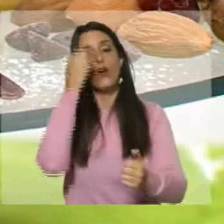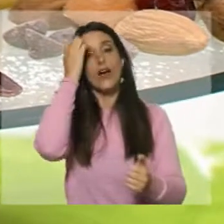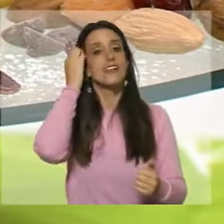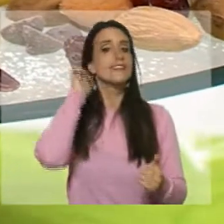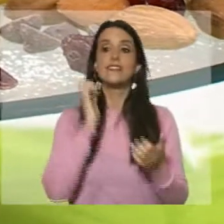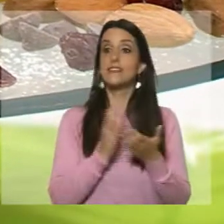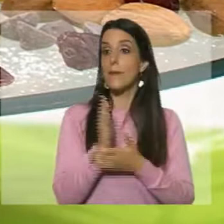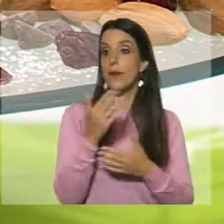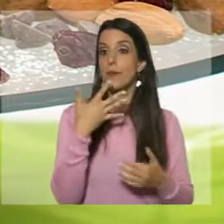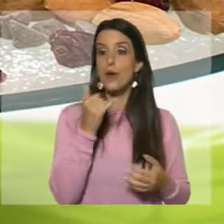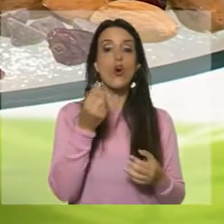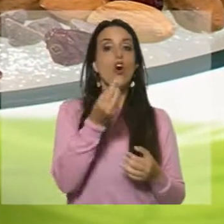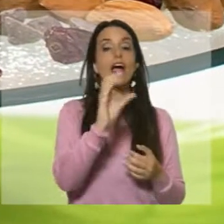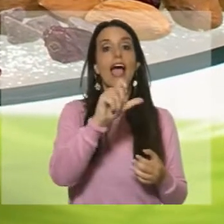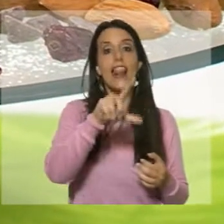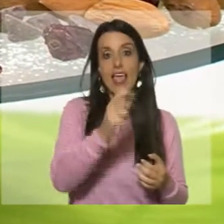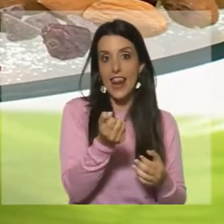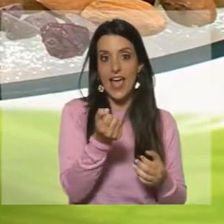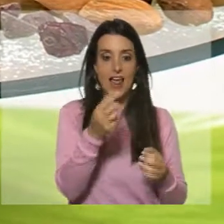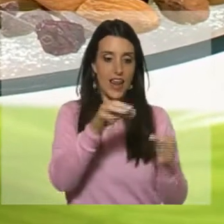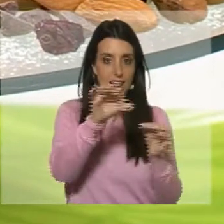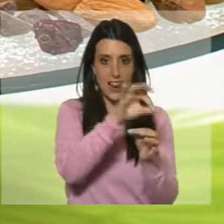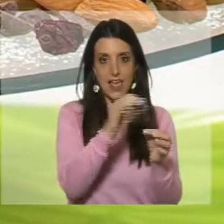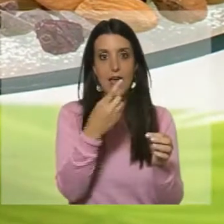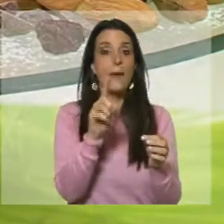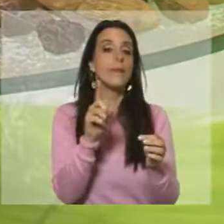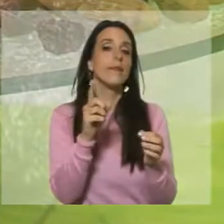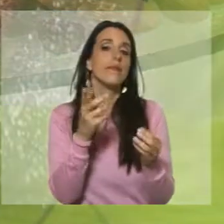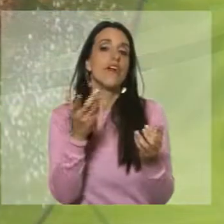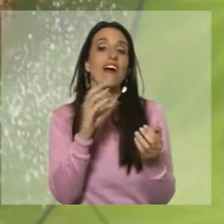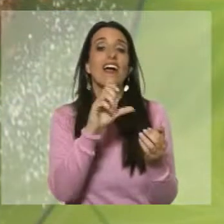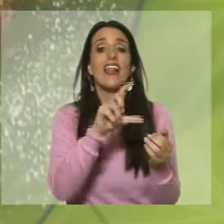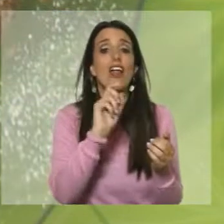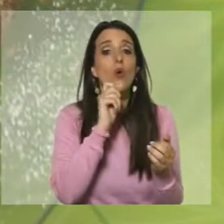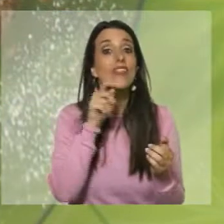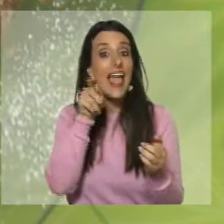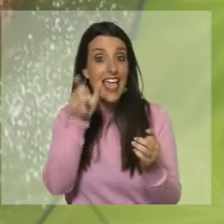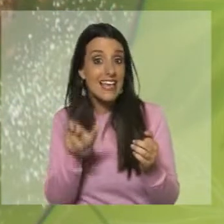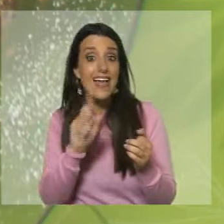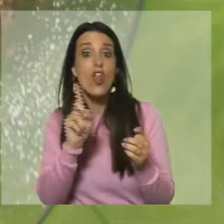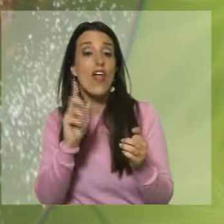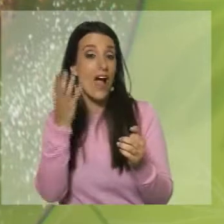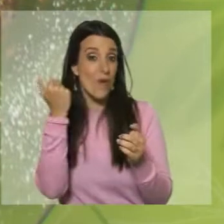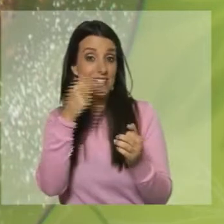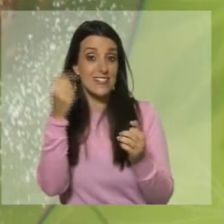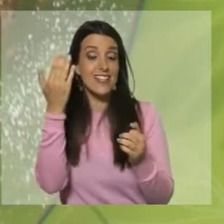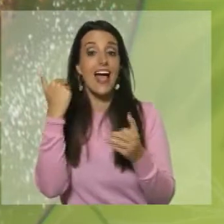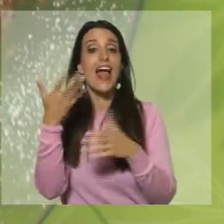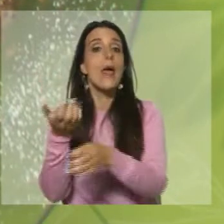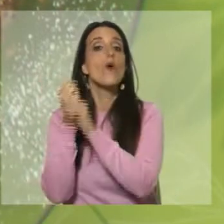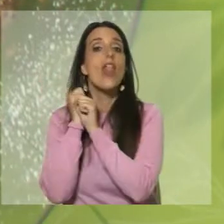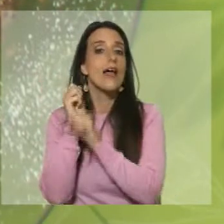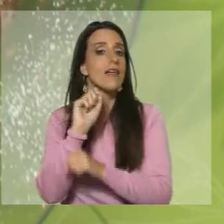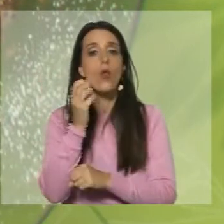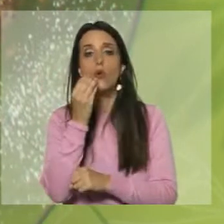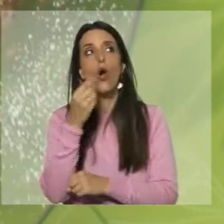la lleve canela, claro. Pero... pero ya la maté el martes con la remolacha, no. Pobrecita, que hasta hizo el esfuerzo de probarla y comprobó que no le gusta. Lo probé, lo